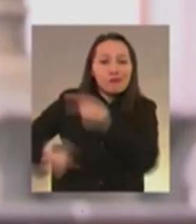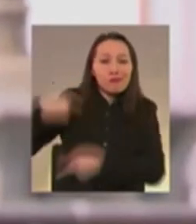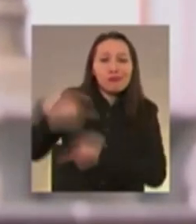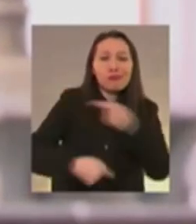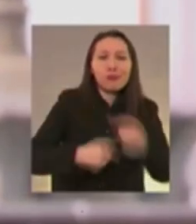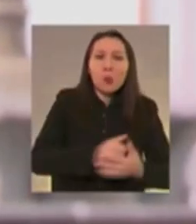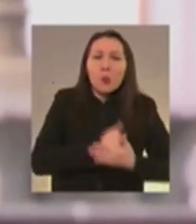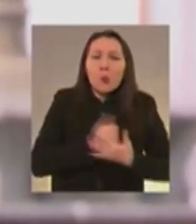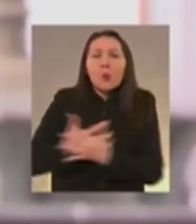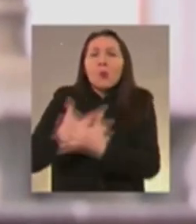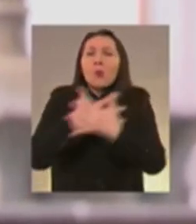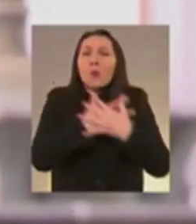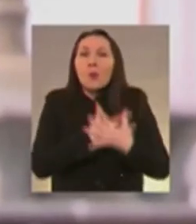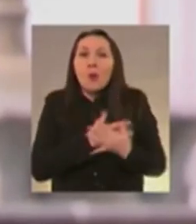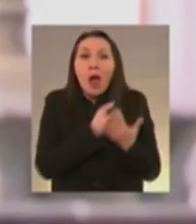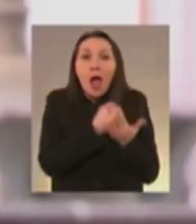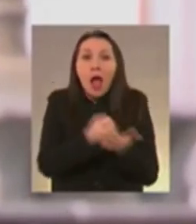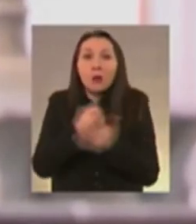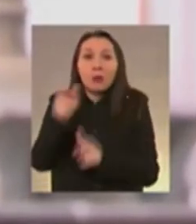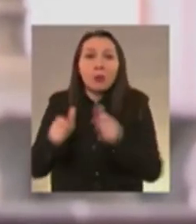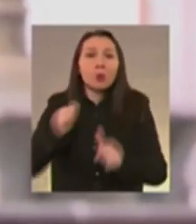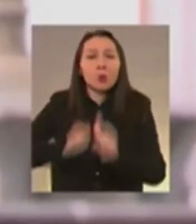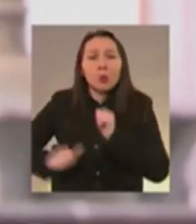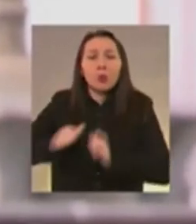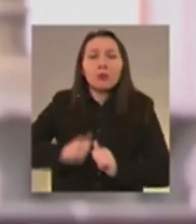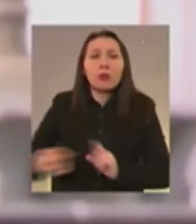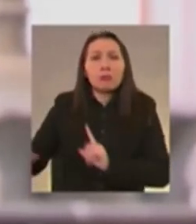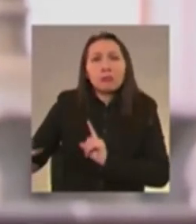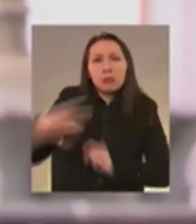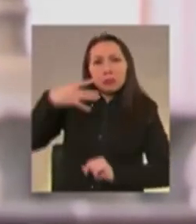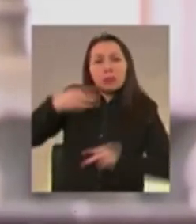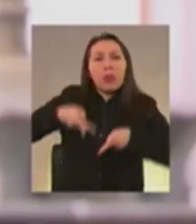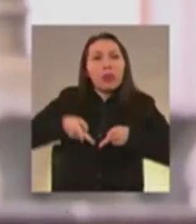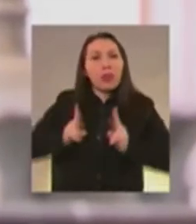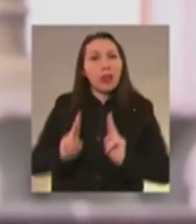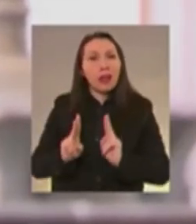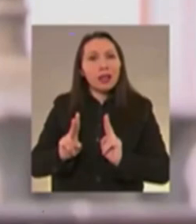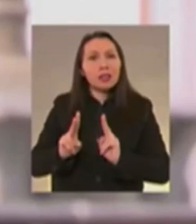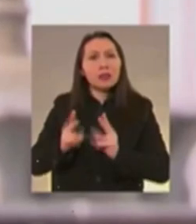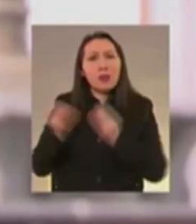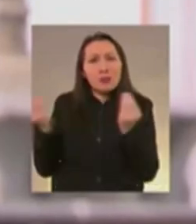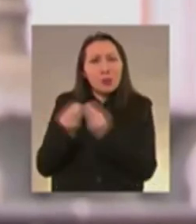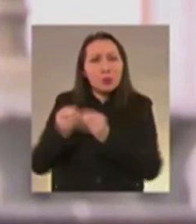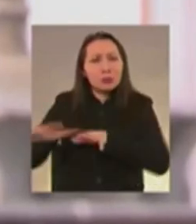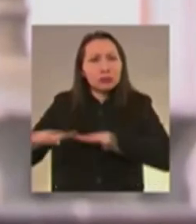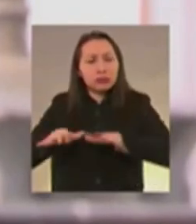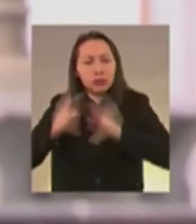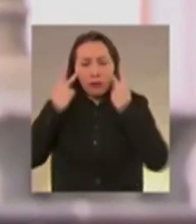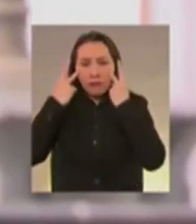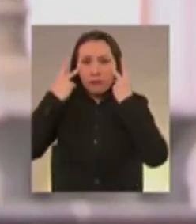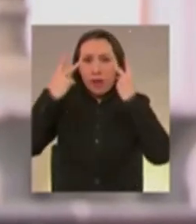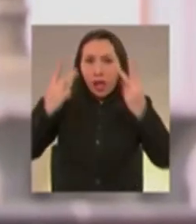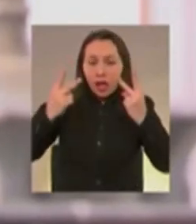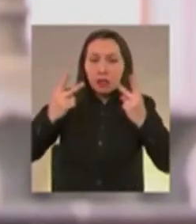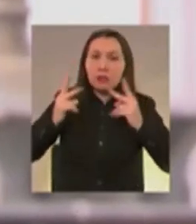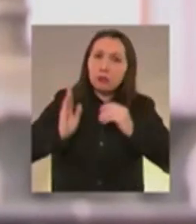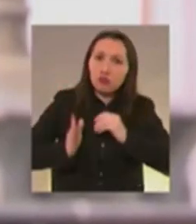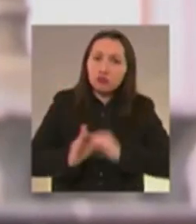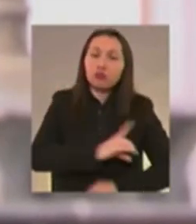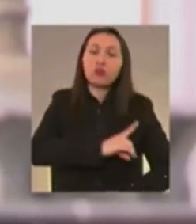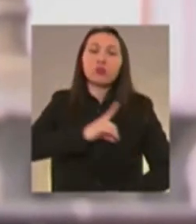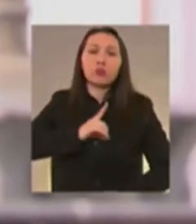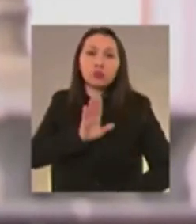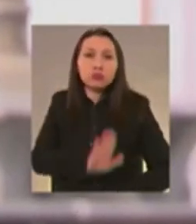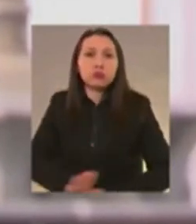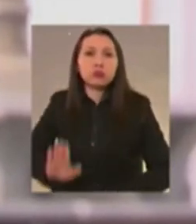para ayudar a quienes sufrían el atropello de sus derechos. Una ola de acciones valientes para mantener la dignidad